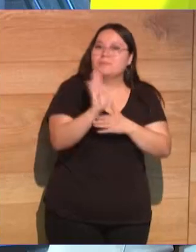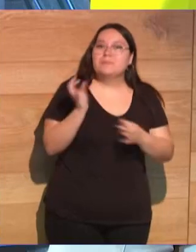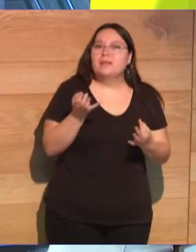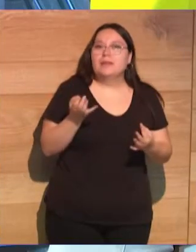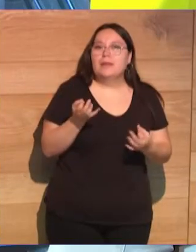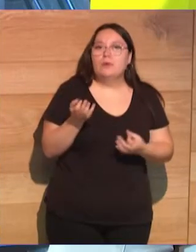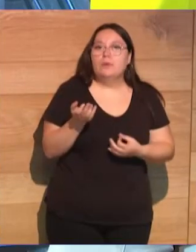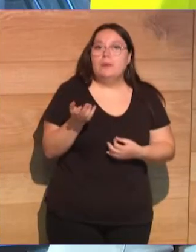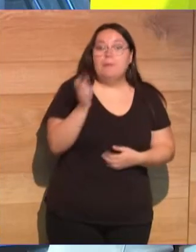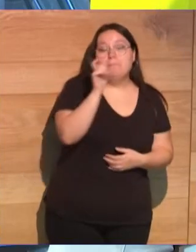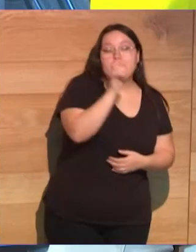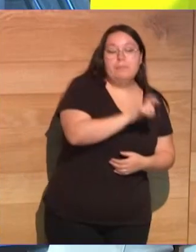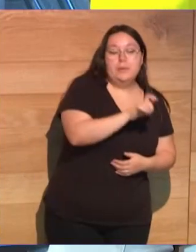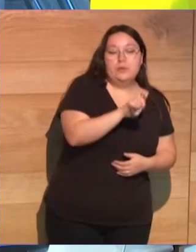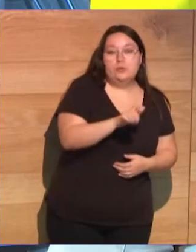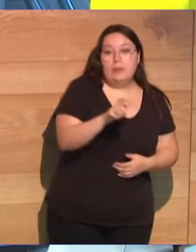colaboración